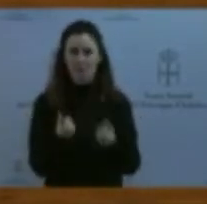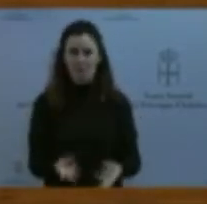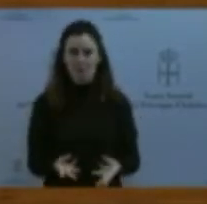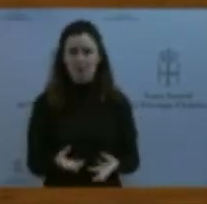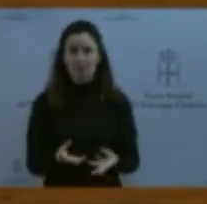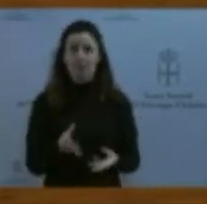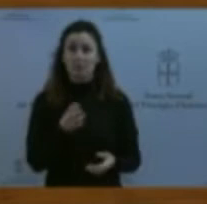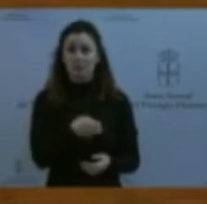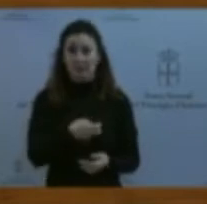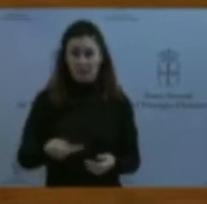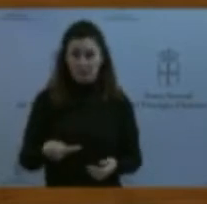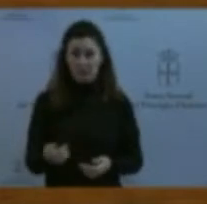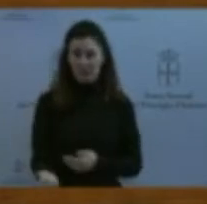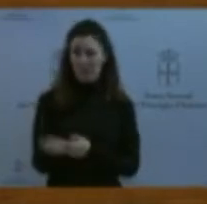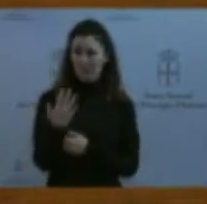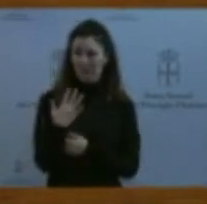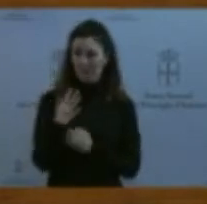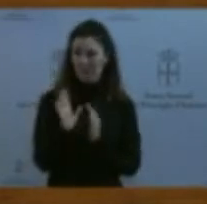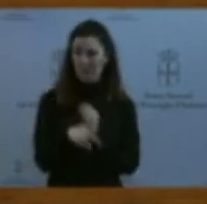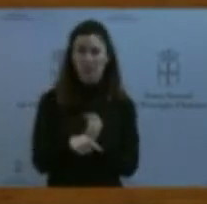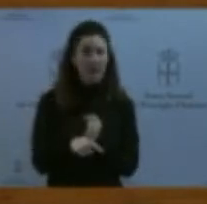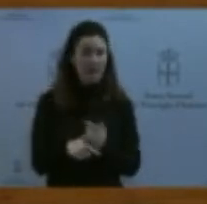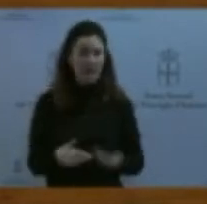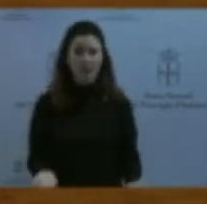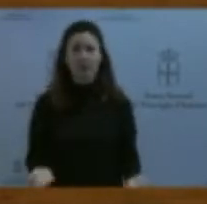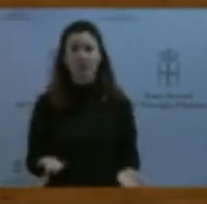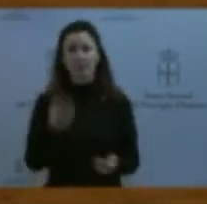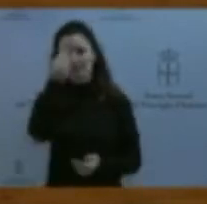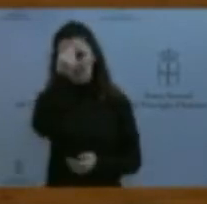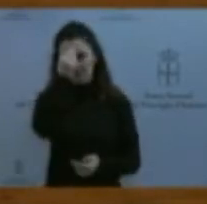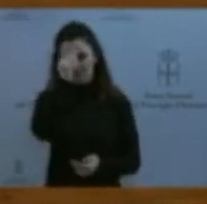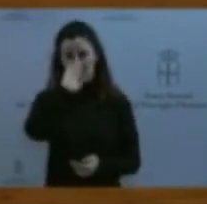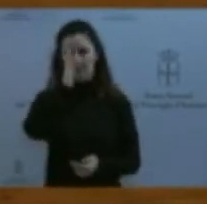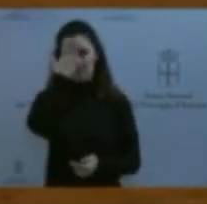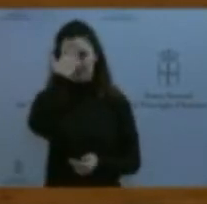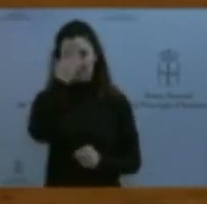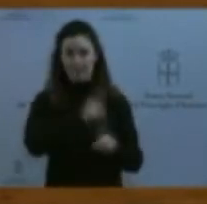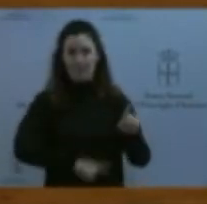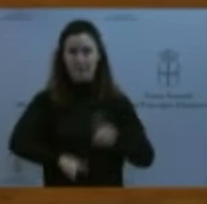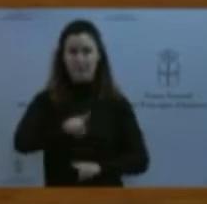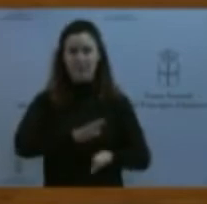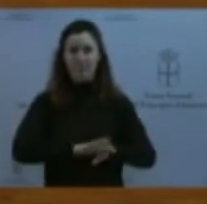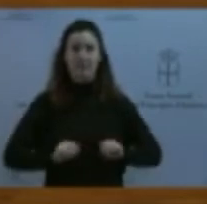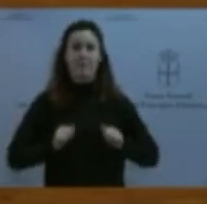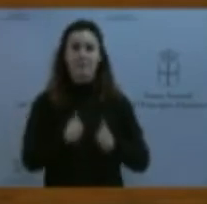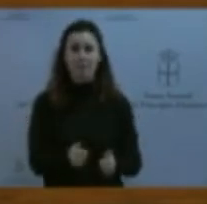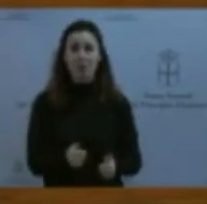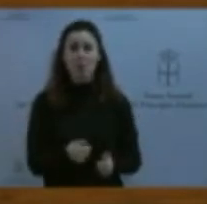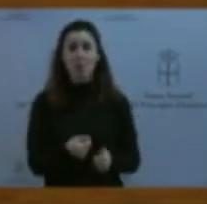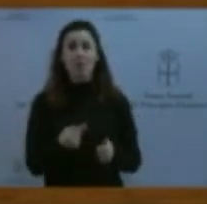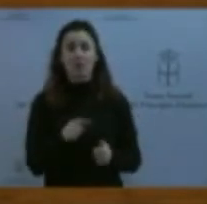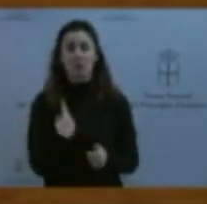A mí me parece que uno de los principales problemas, para empezar, y el que nosotros pusimos sobre la mesa en su momento también, es ese